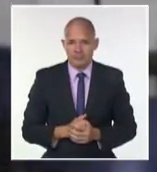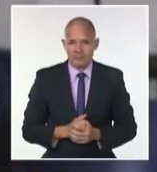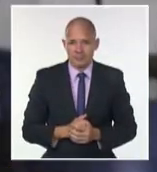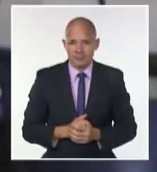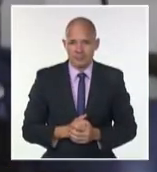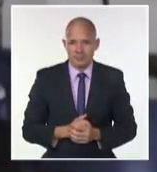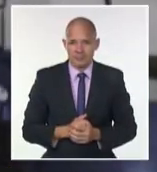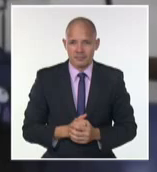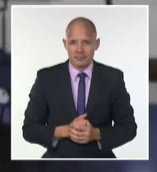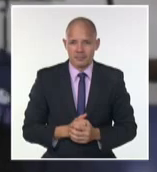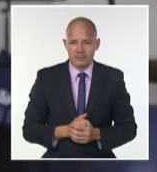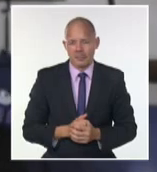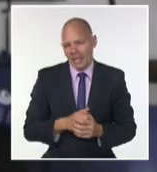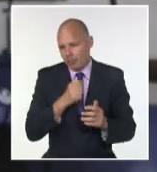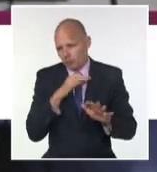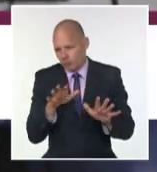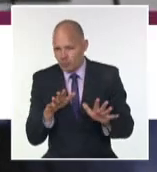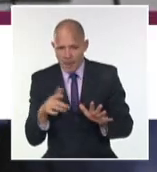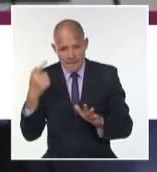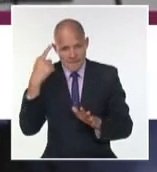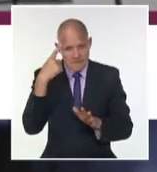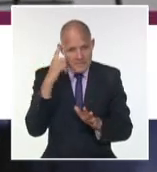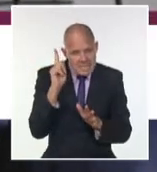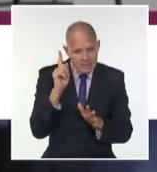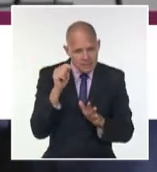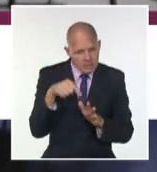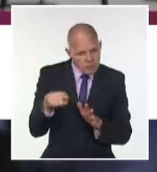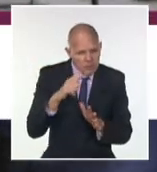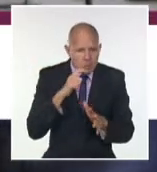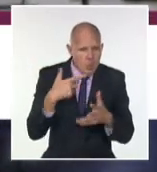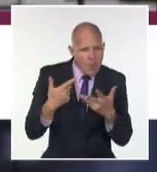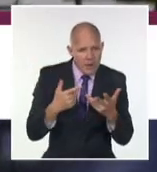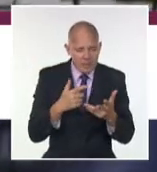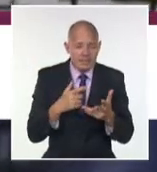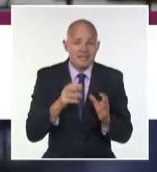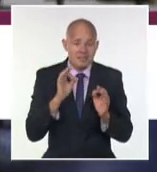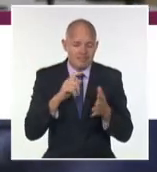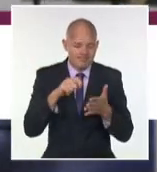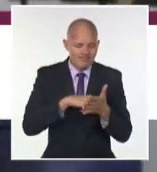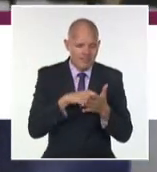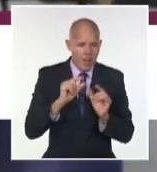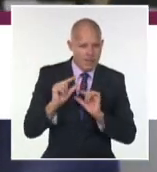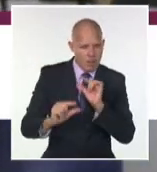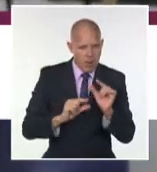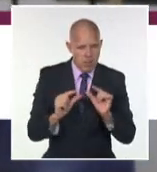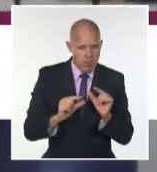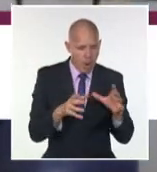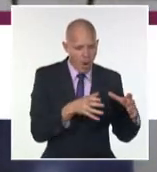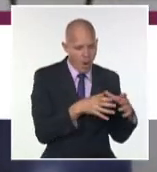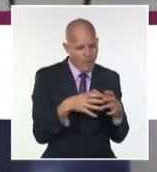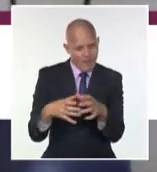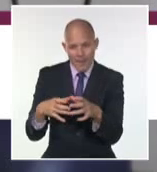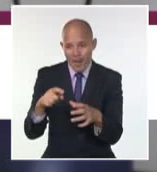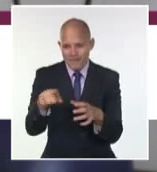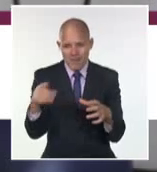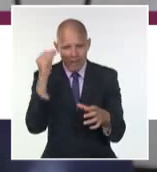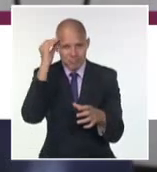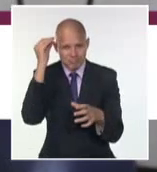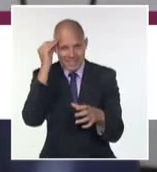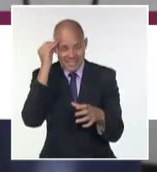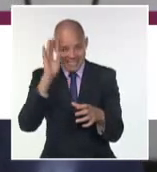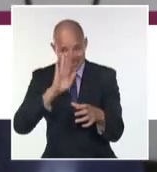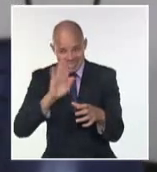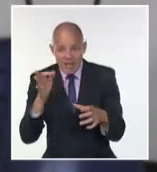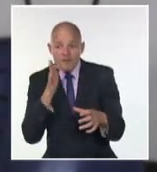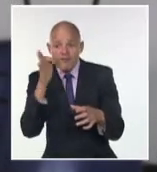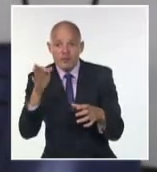va encaminada no solo a acercarles la música, sino luego a acercar esos públicos a las salas habituales de concierto, que es